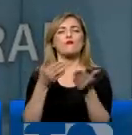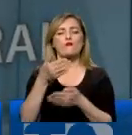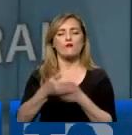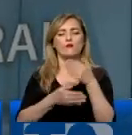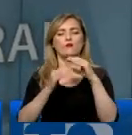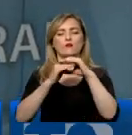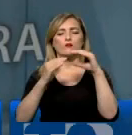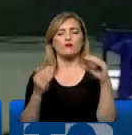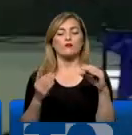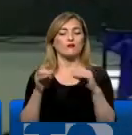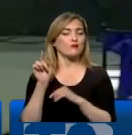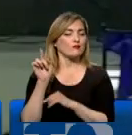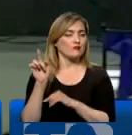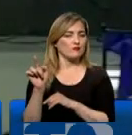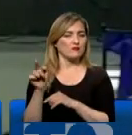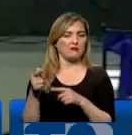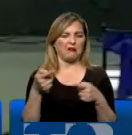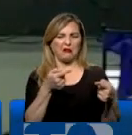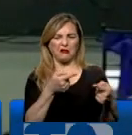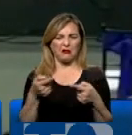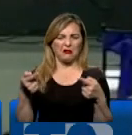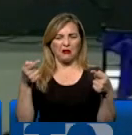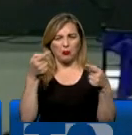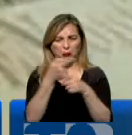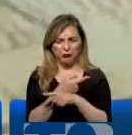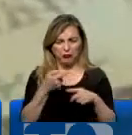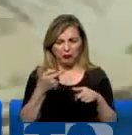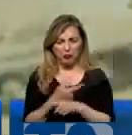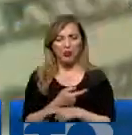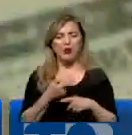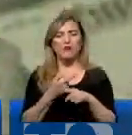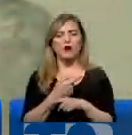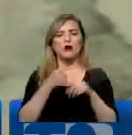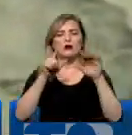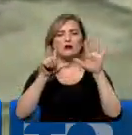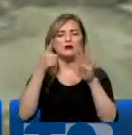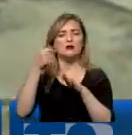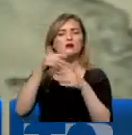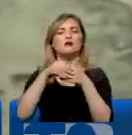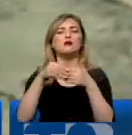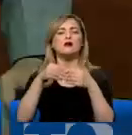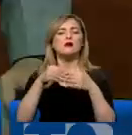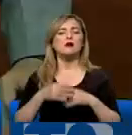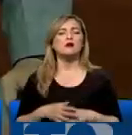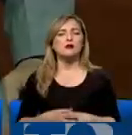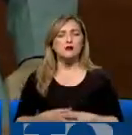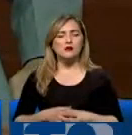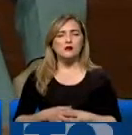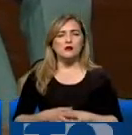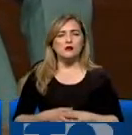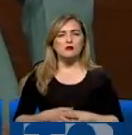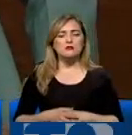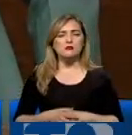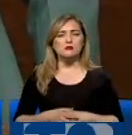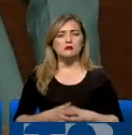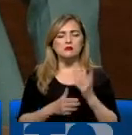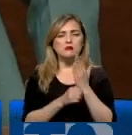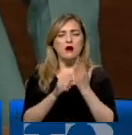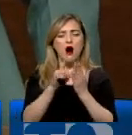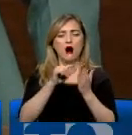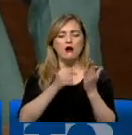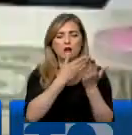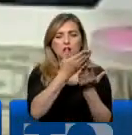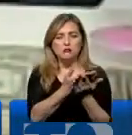proceso electoral, en el que existe una discrepancia de alrededor de 7 millones de dólares entre lo fijado por el Ministerio